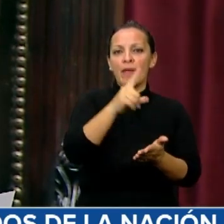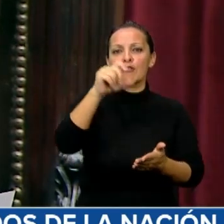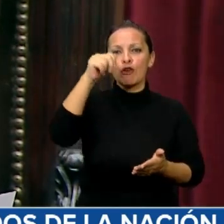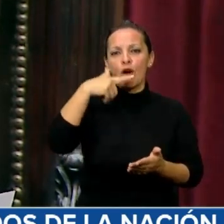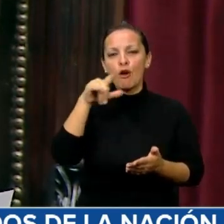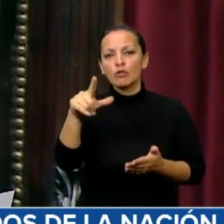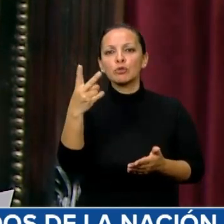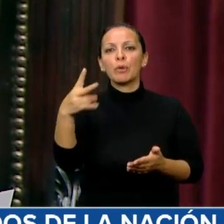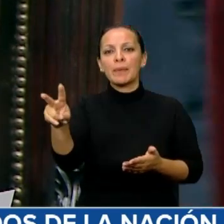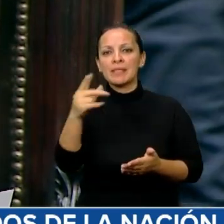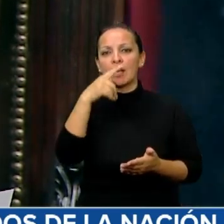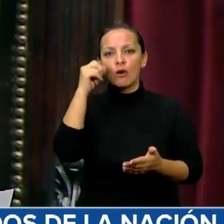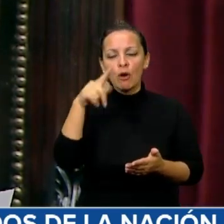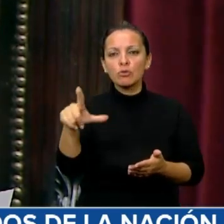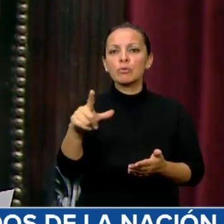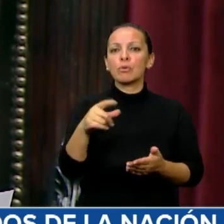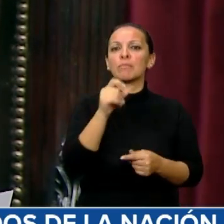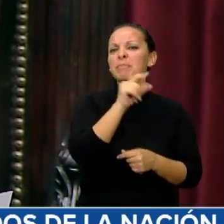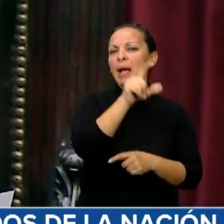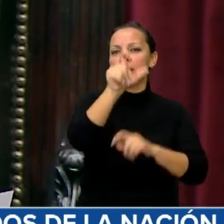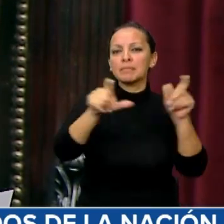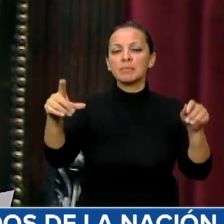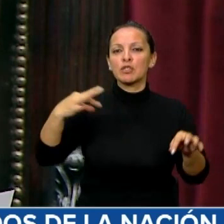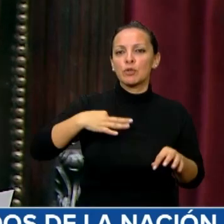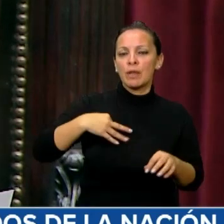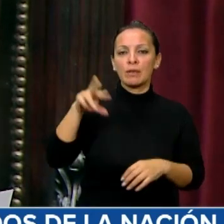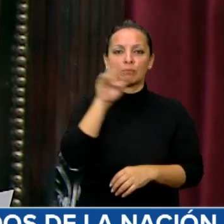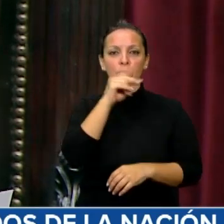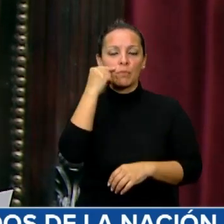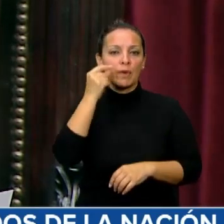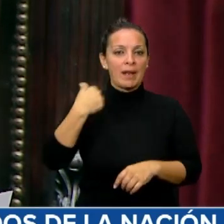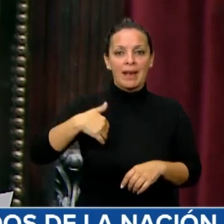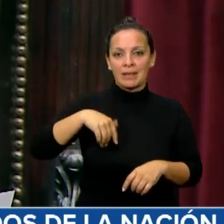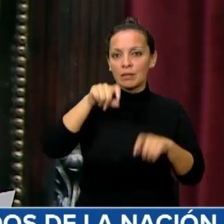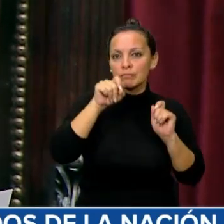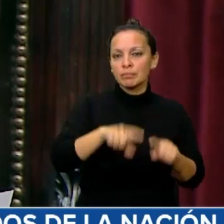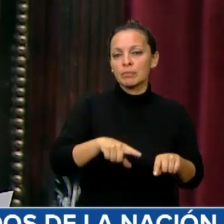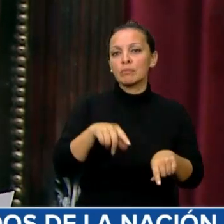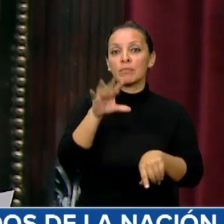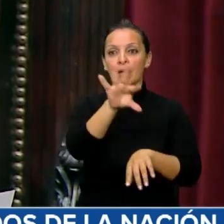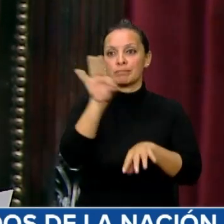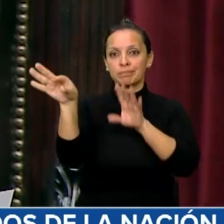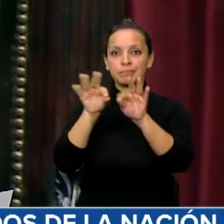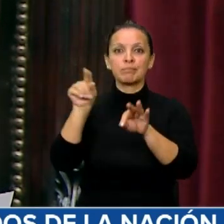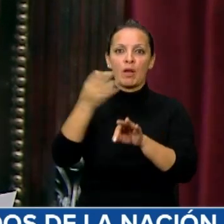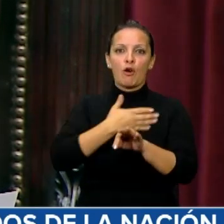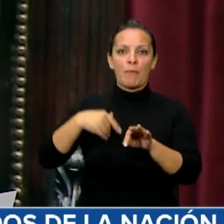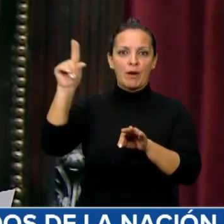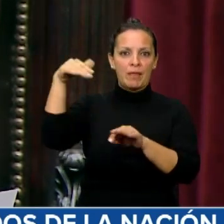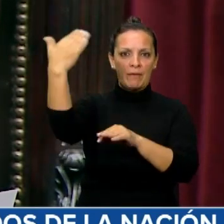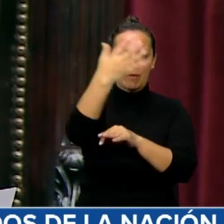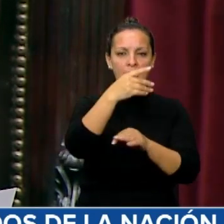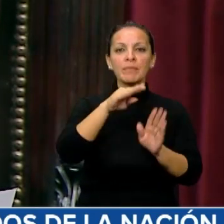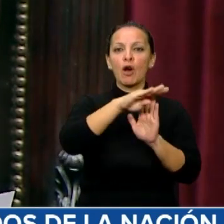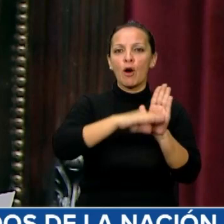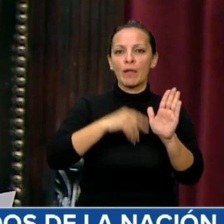y vicecónsules honorarios a ciudadanos y ciudadanas argentinas propuestos por gobiernos extranjeros. Orden del